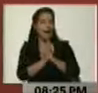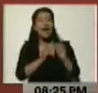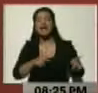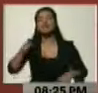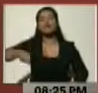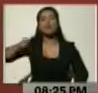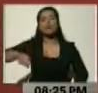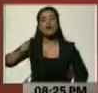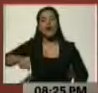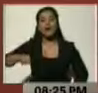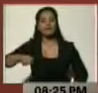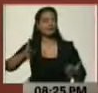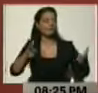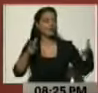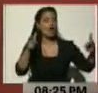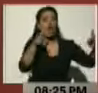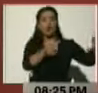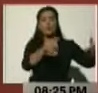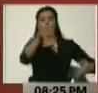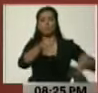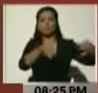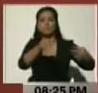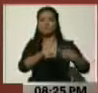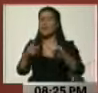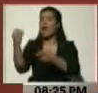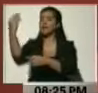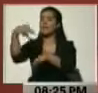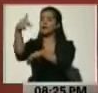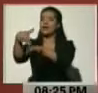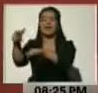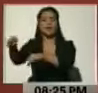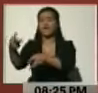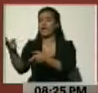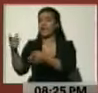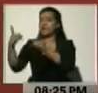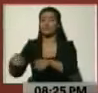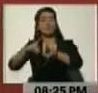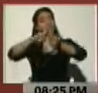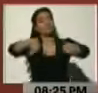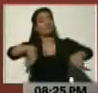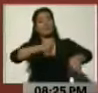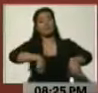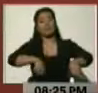judicial, de la vía de que sea un congreso, llegan y destituyen presidentes.